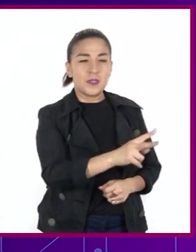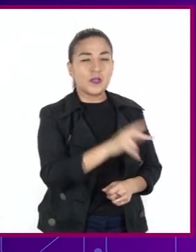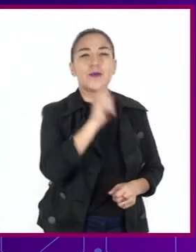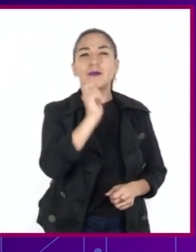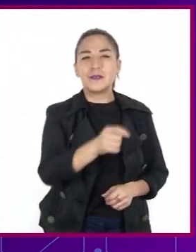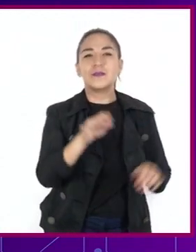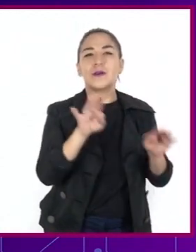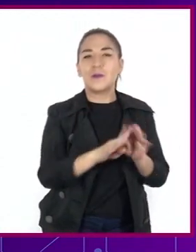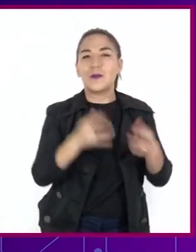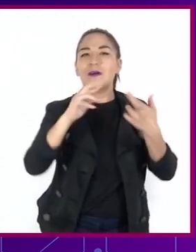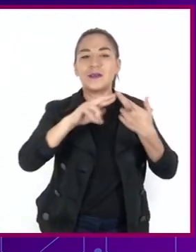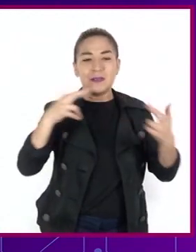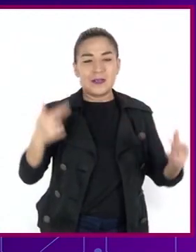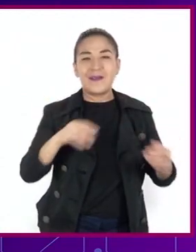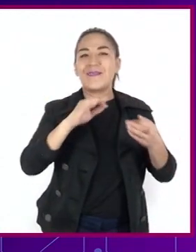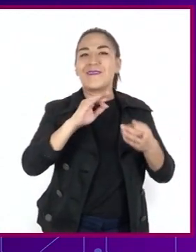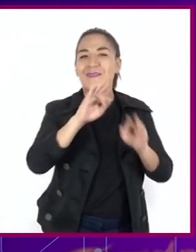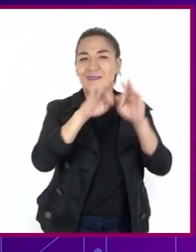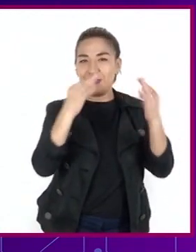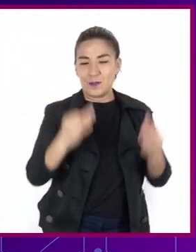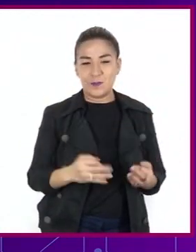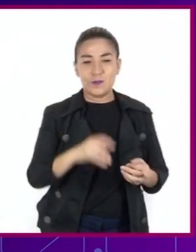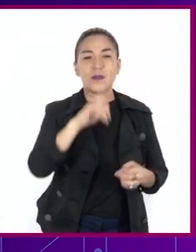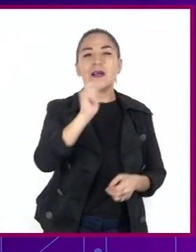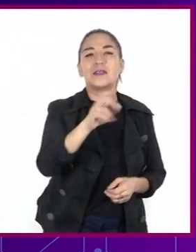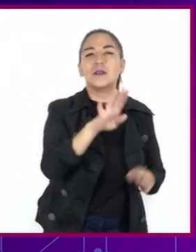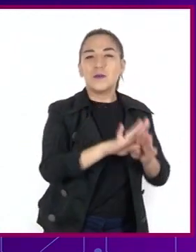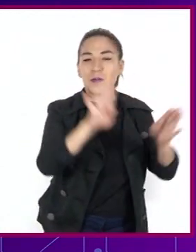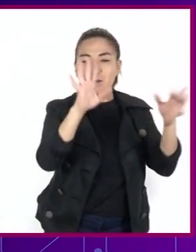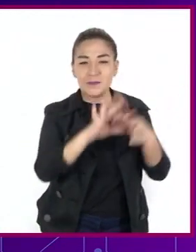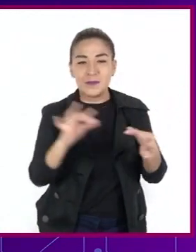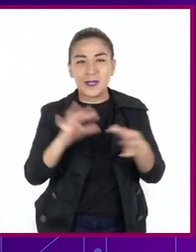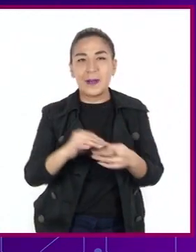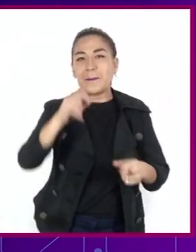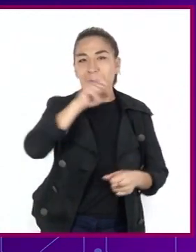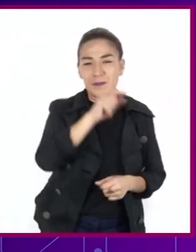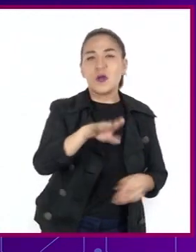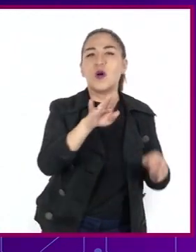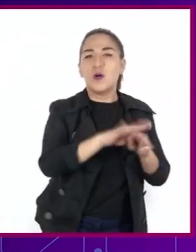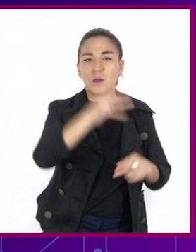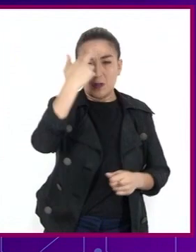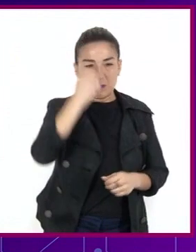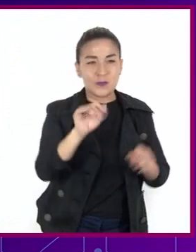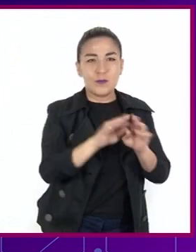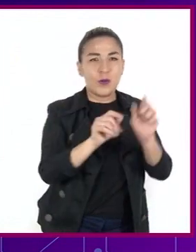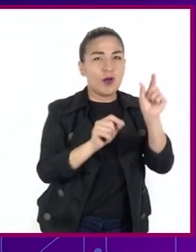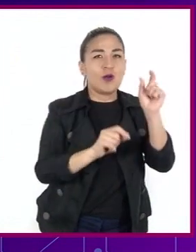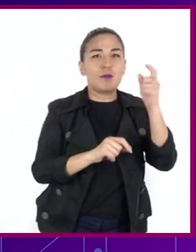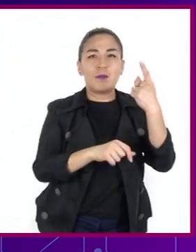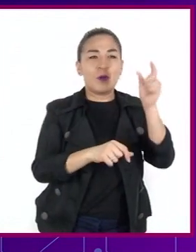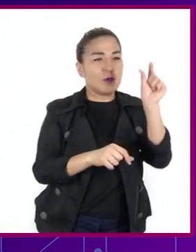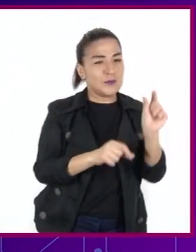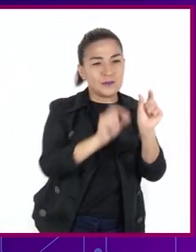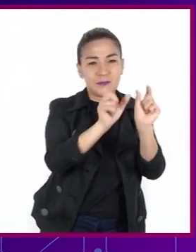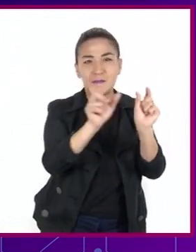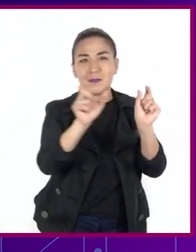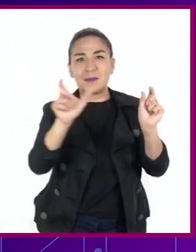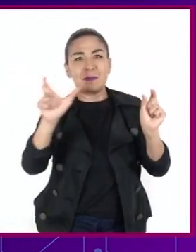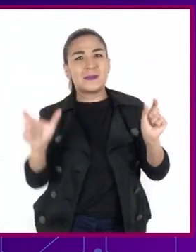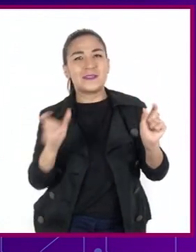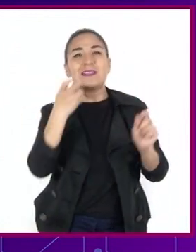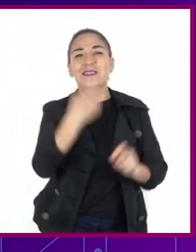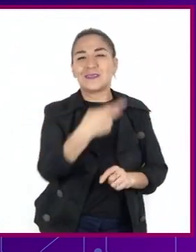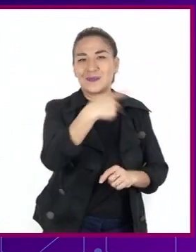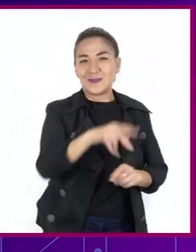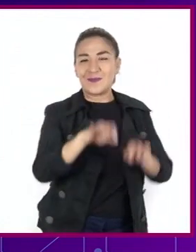expresar las relaciones entre las figuras y es capaz de explicar y dar razón de los crecimientos y la relación de estos con la posición que ocupan